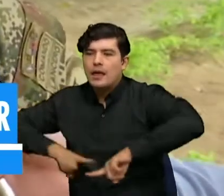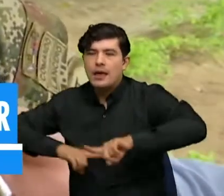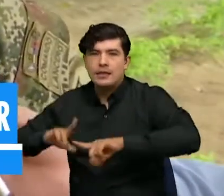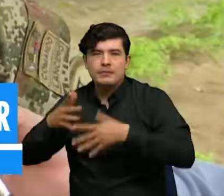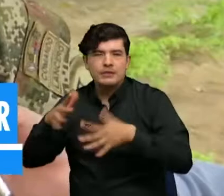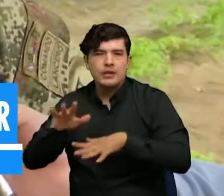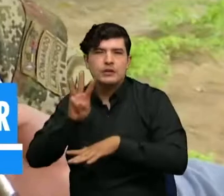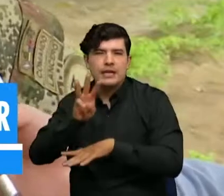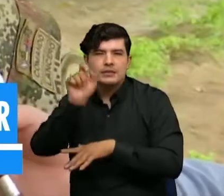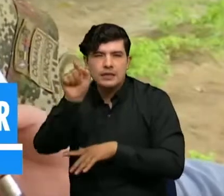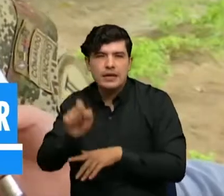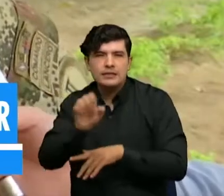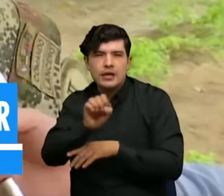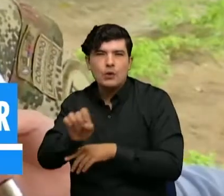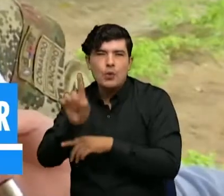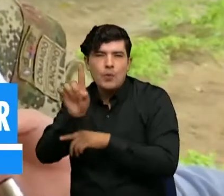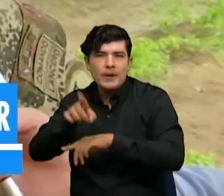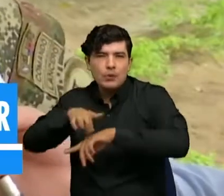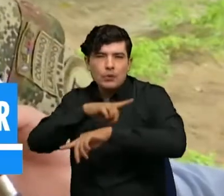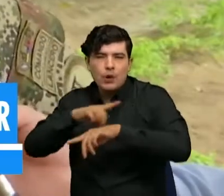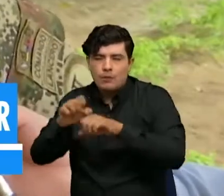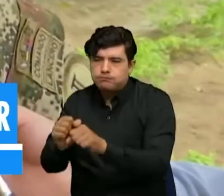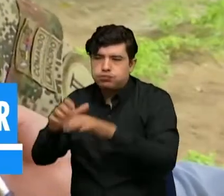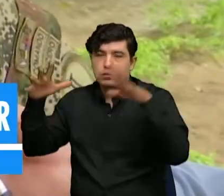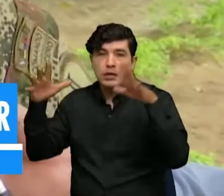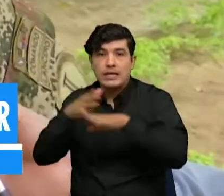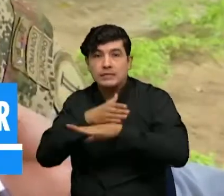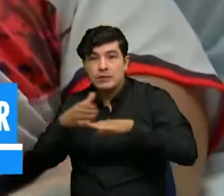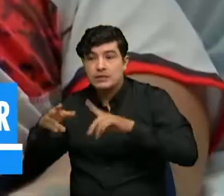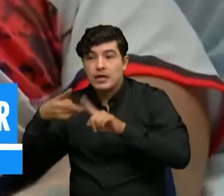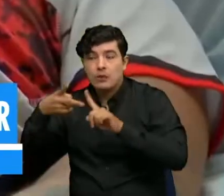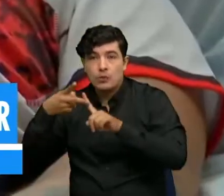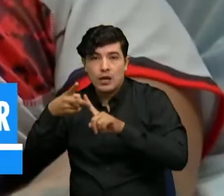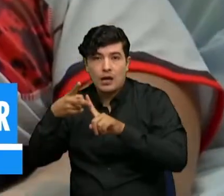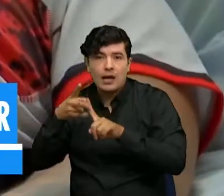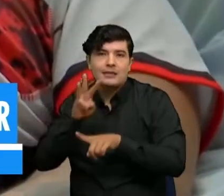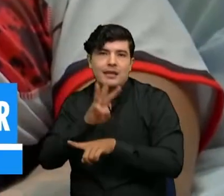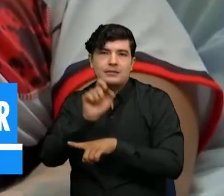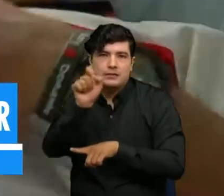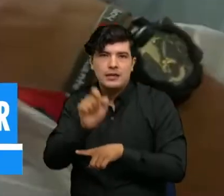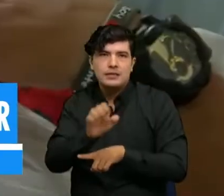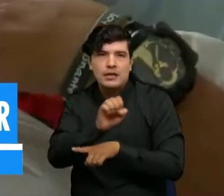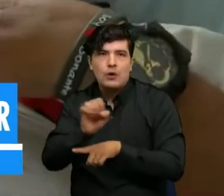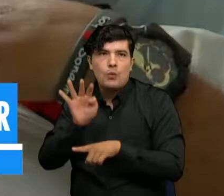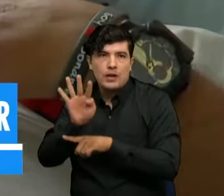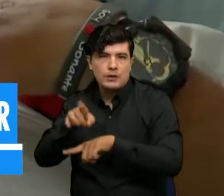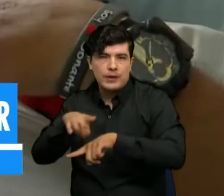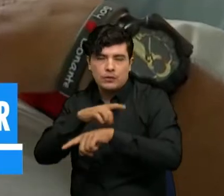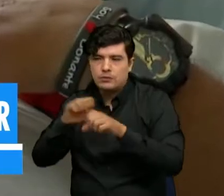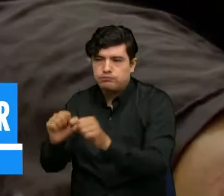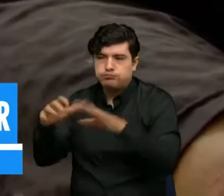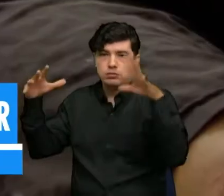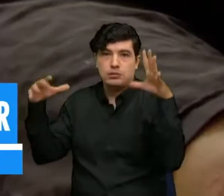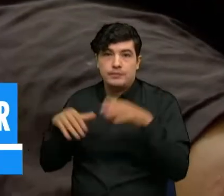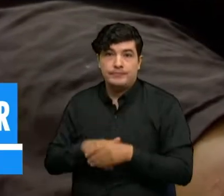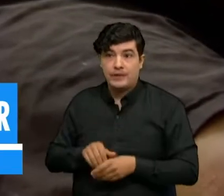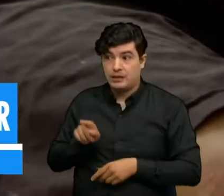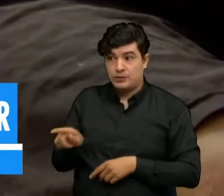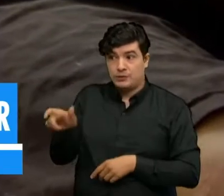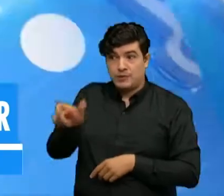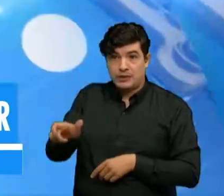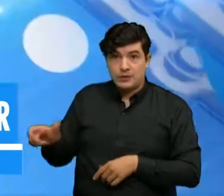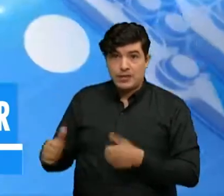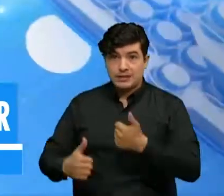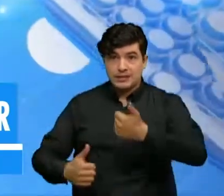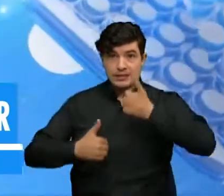primera explosión. Y la segunda explosión a las 3:04 y algunos segundos. Estos tres militares que estuvieron en el lugar narran los momentos